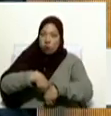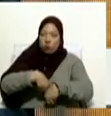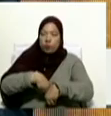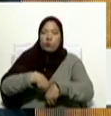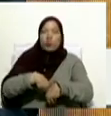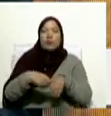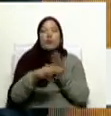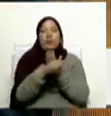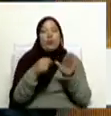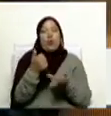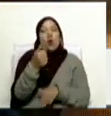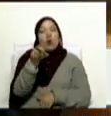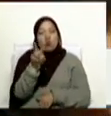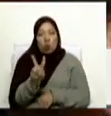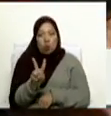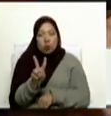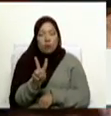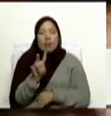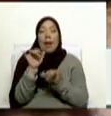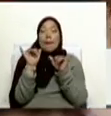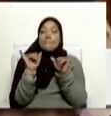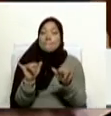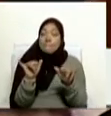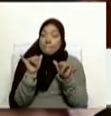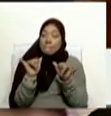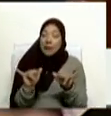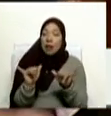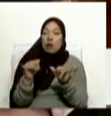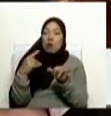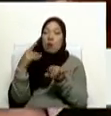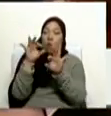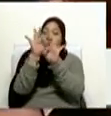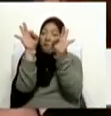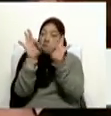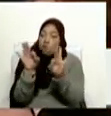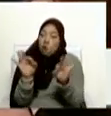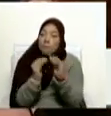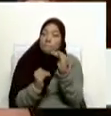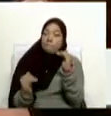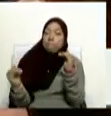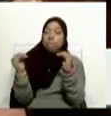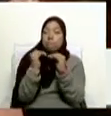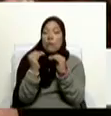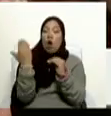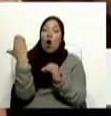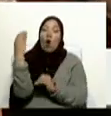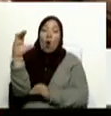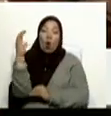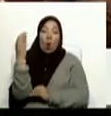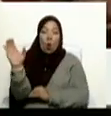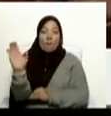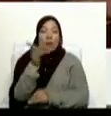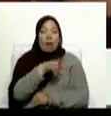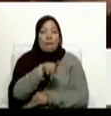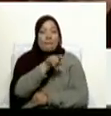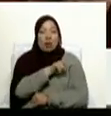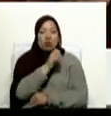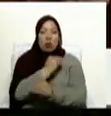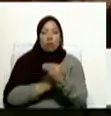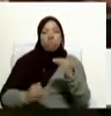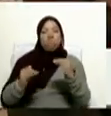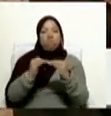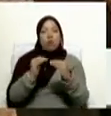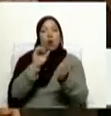artículo 12 que de la misma manera y en la propia forma sean conducidos por el gobierno de Colombia a posesiones españolas todos cuantos